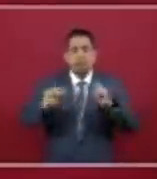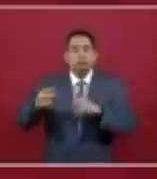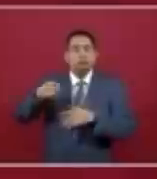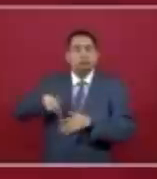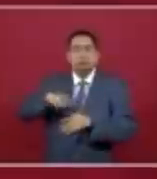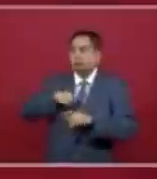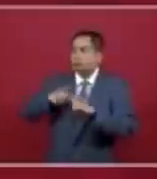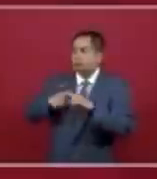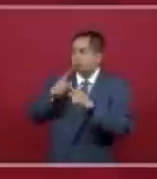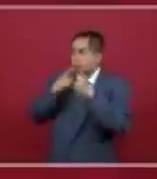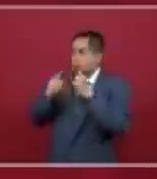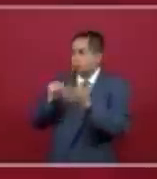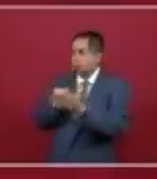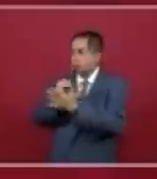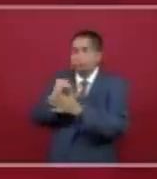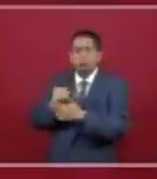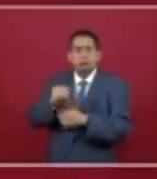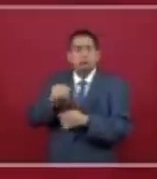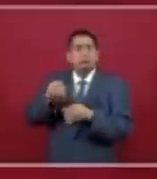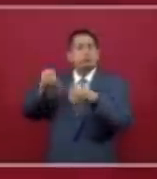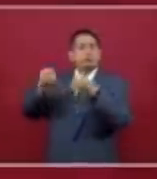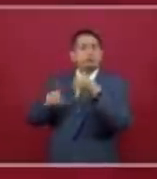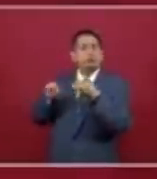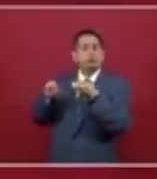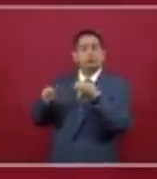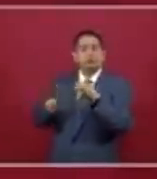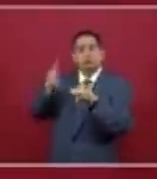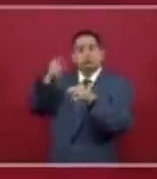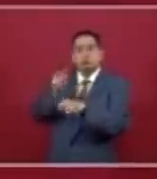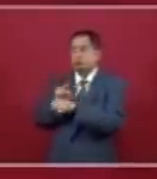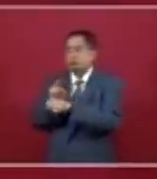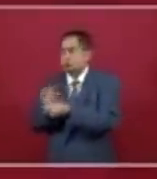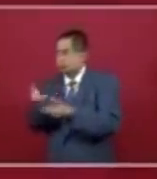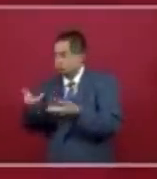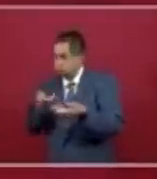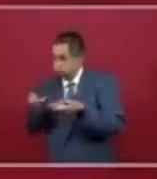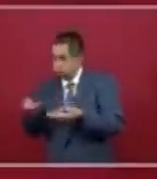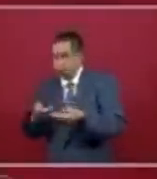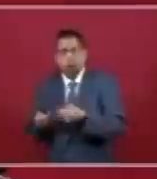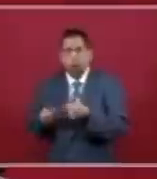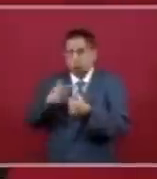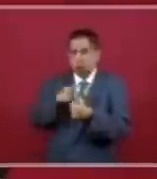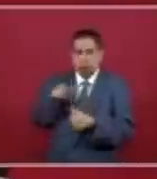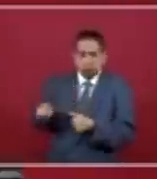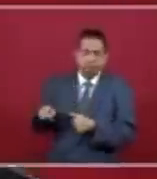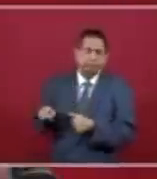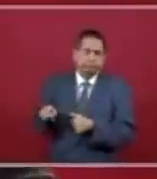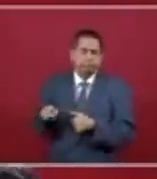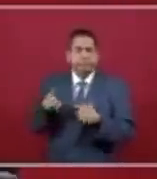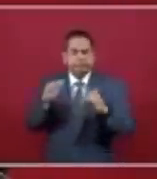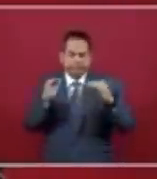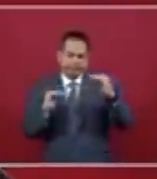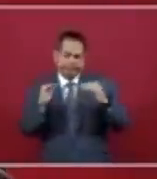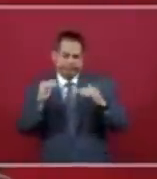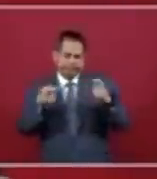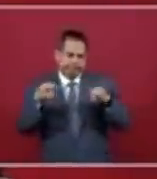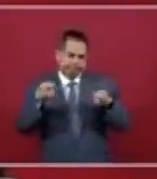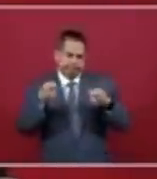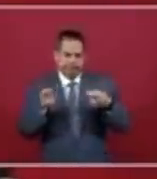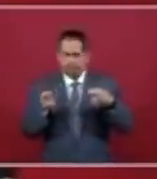ejecutora y el juez de control es la autoridad ordenadora, está judicializado, y entonces hay equilibrios en las